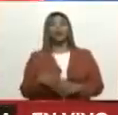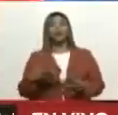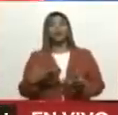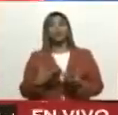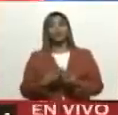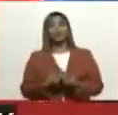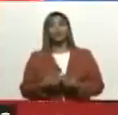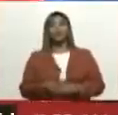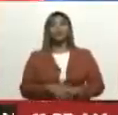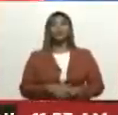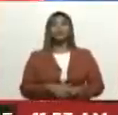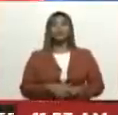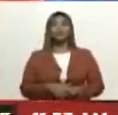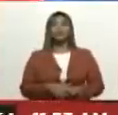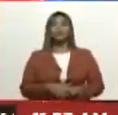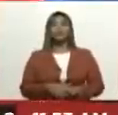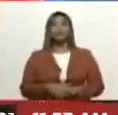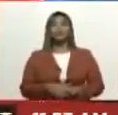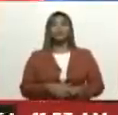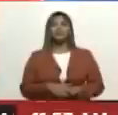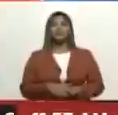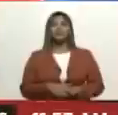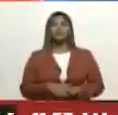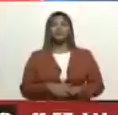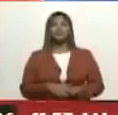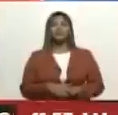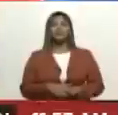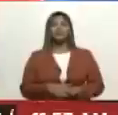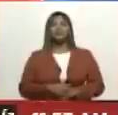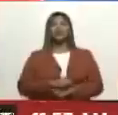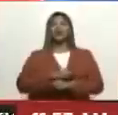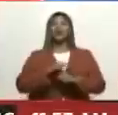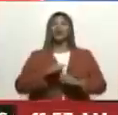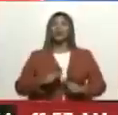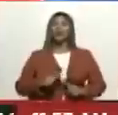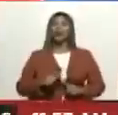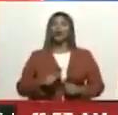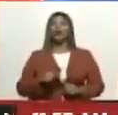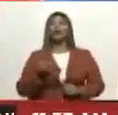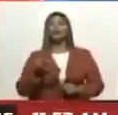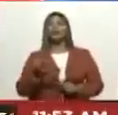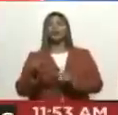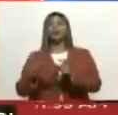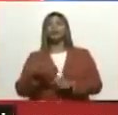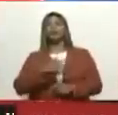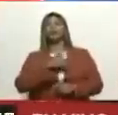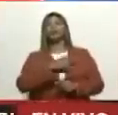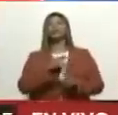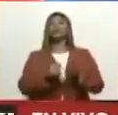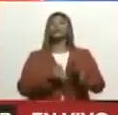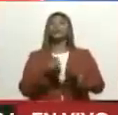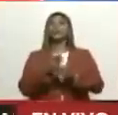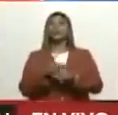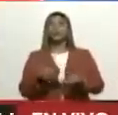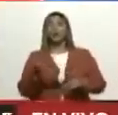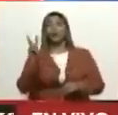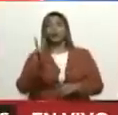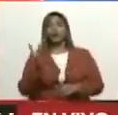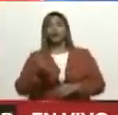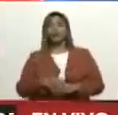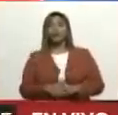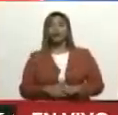conjunto, el alto mando civil y militar, las instituciones democráticas